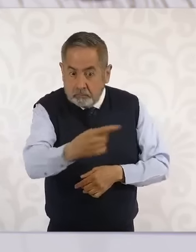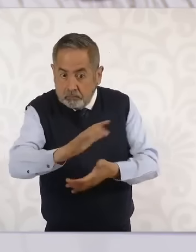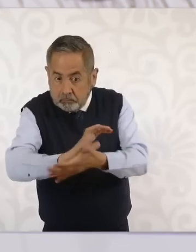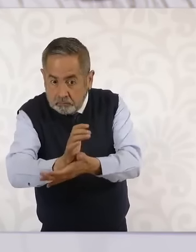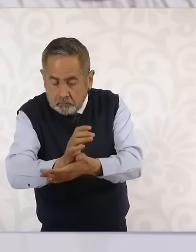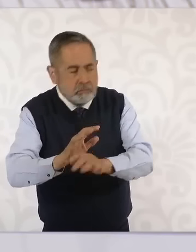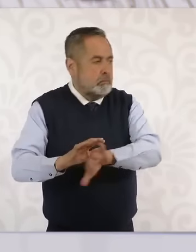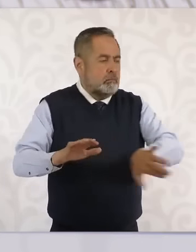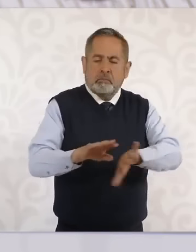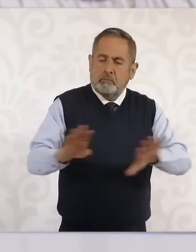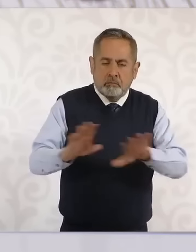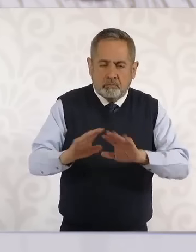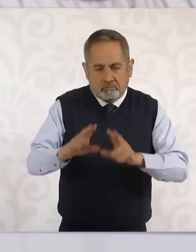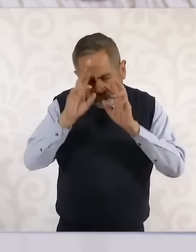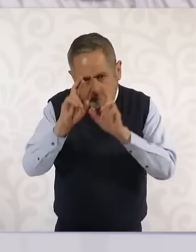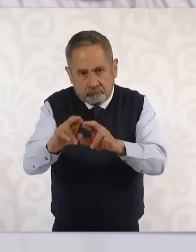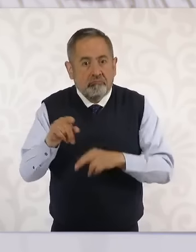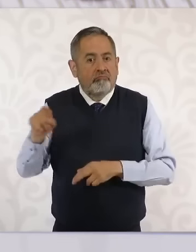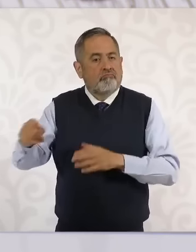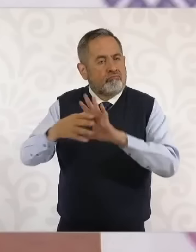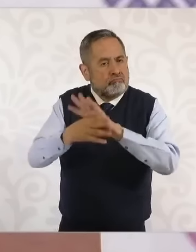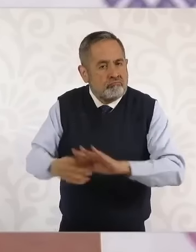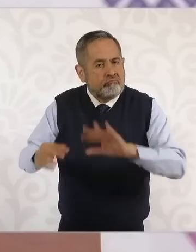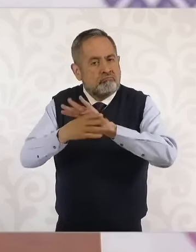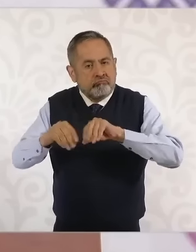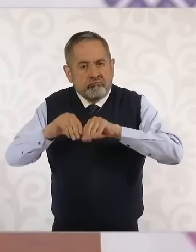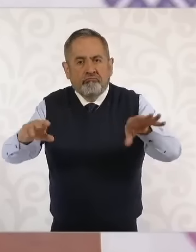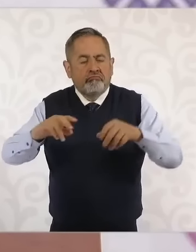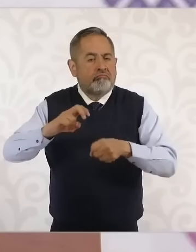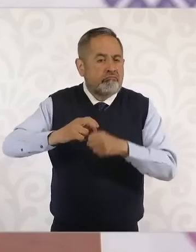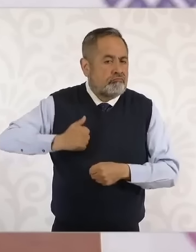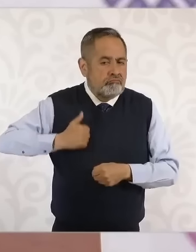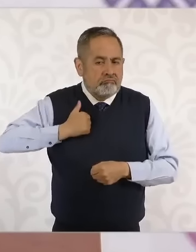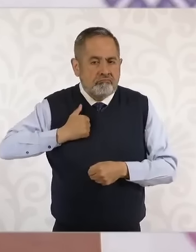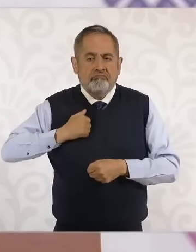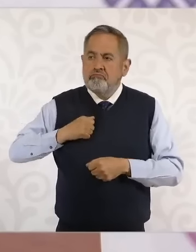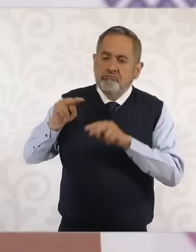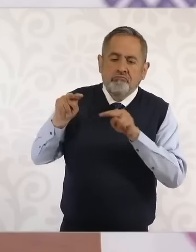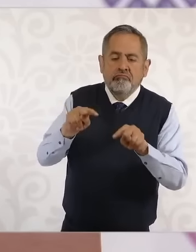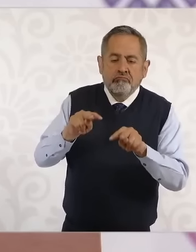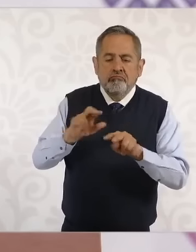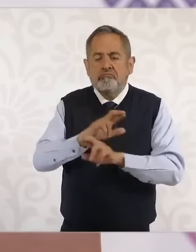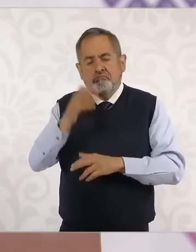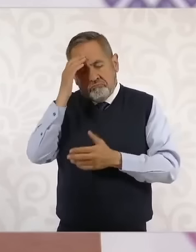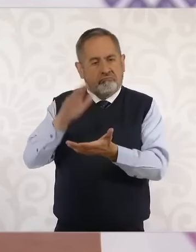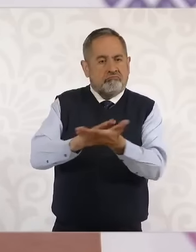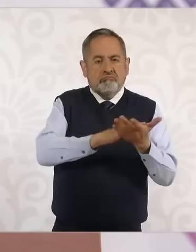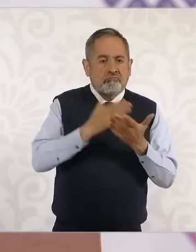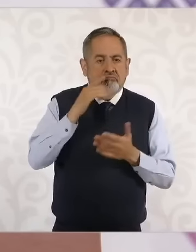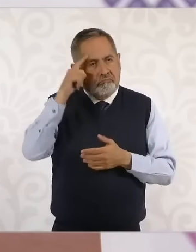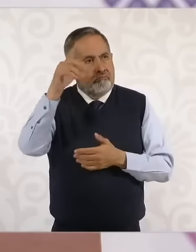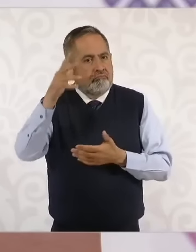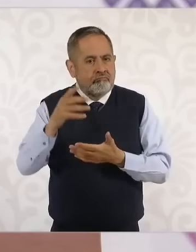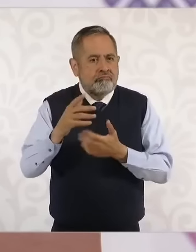de distintos temas en distintos espacios de la vida de Canadá y que se expongan las problemáticas,